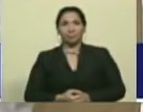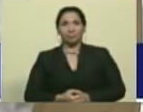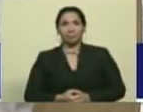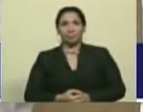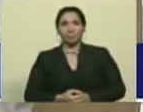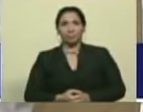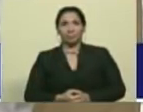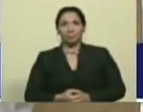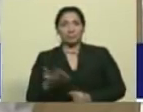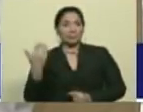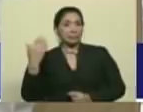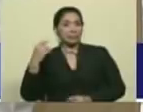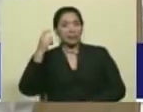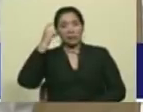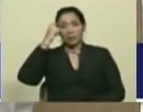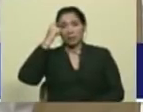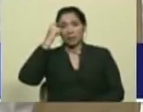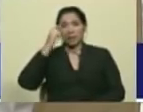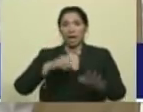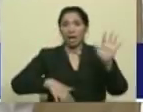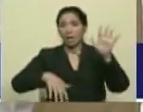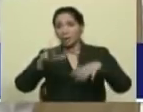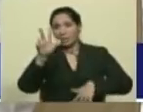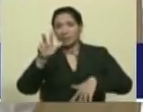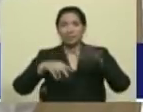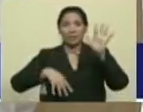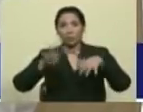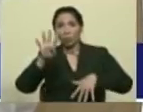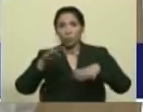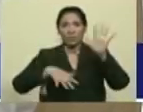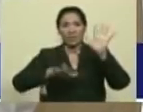1994. Aquellos días 13, 14, 15 de diciembre.